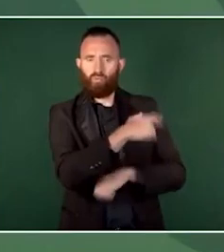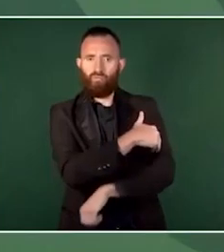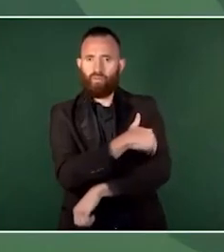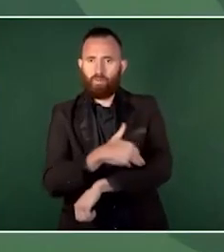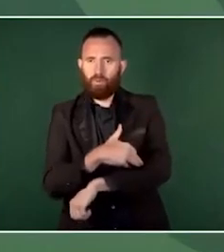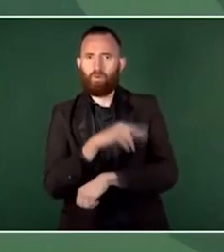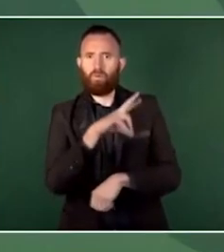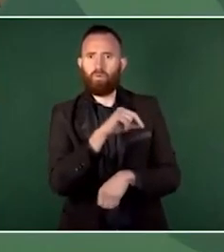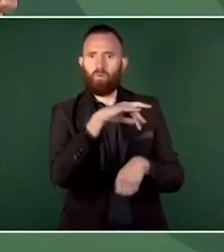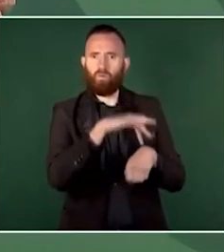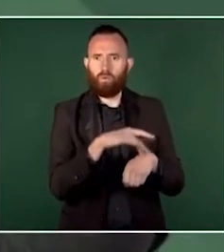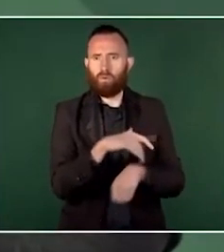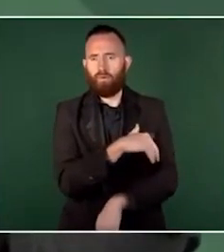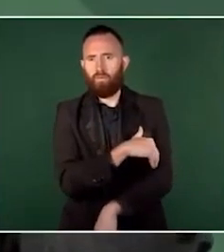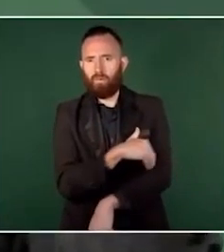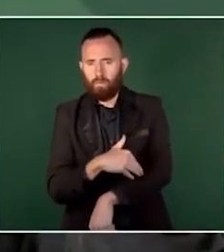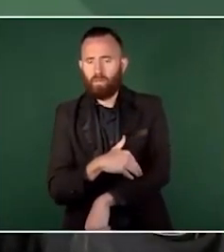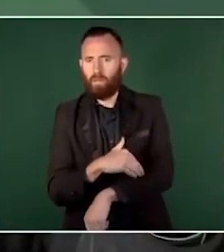y